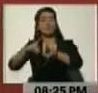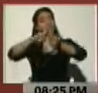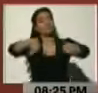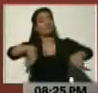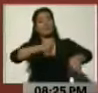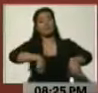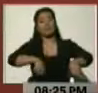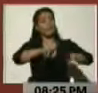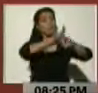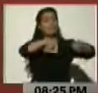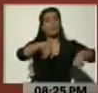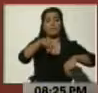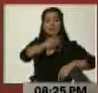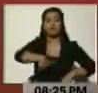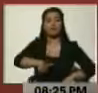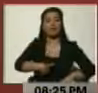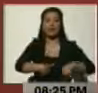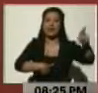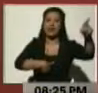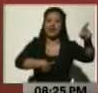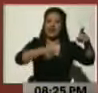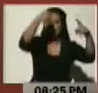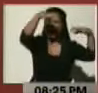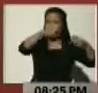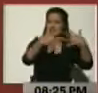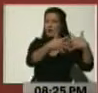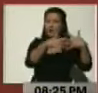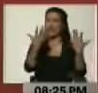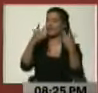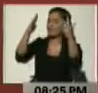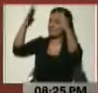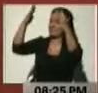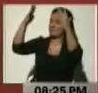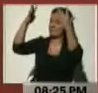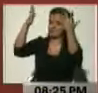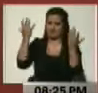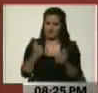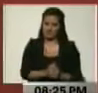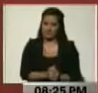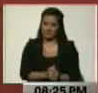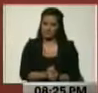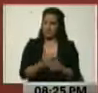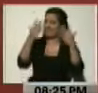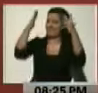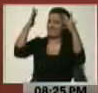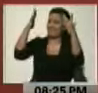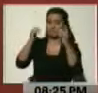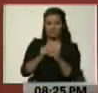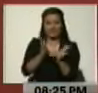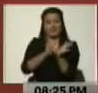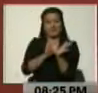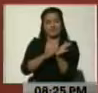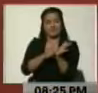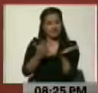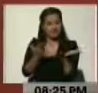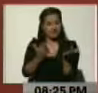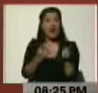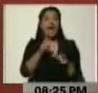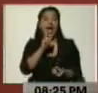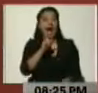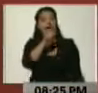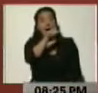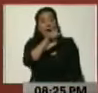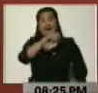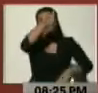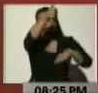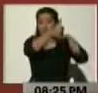Y el imperio aplaude. Y además viene el presidente el jefe de Estado del imperio, a supervisar las órdenes